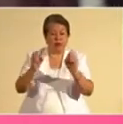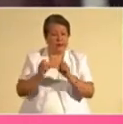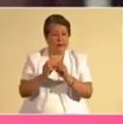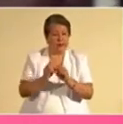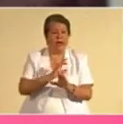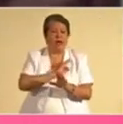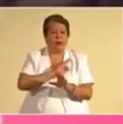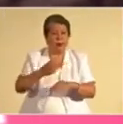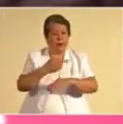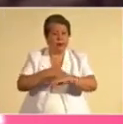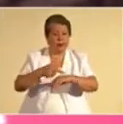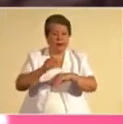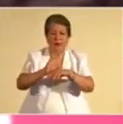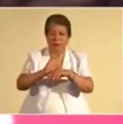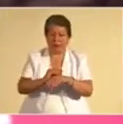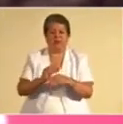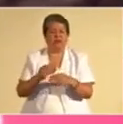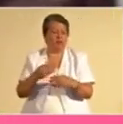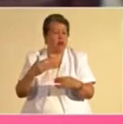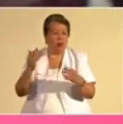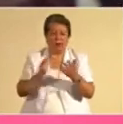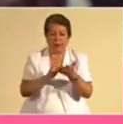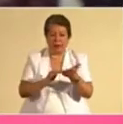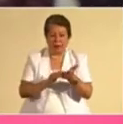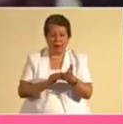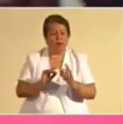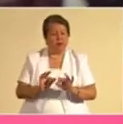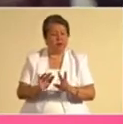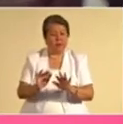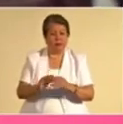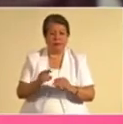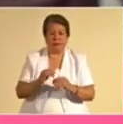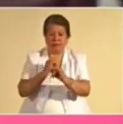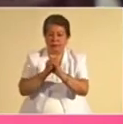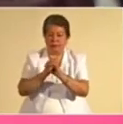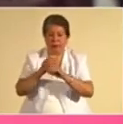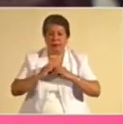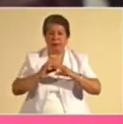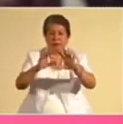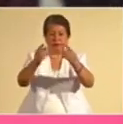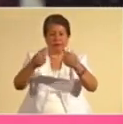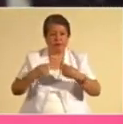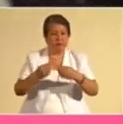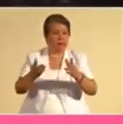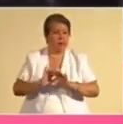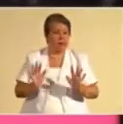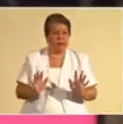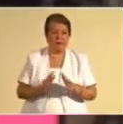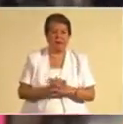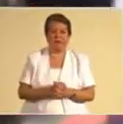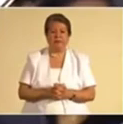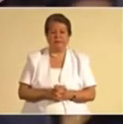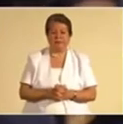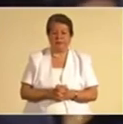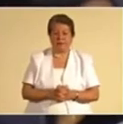realizar el trámite sin más demora que lo que le corresponde teclear. Gracias, candidato. Se agotó su